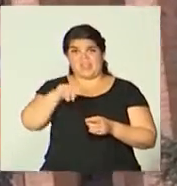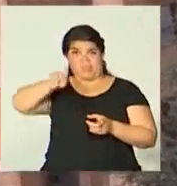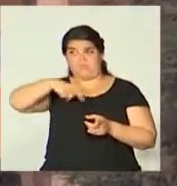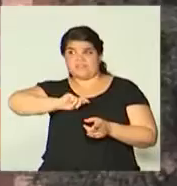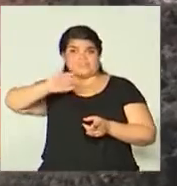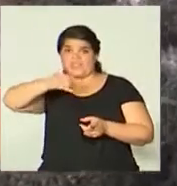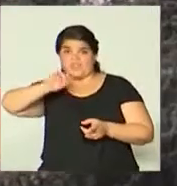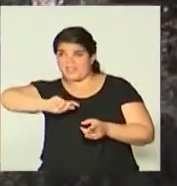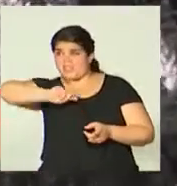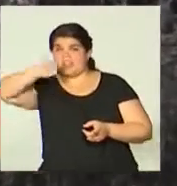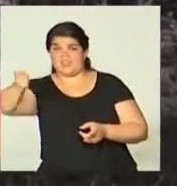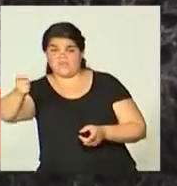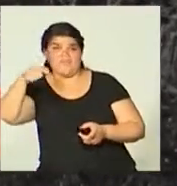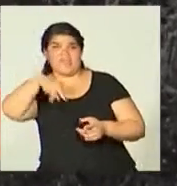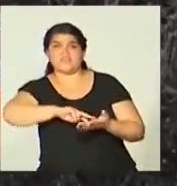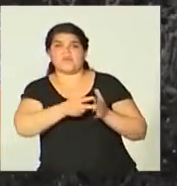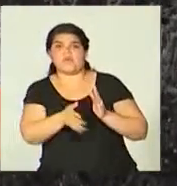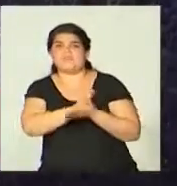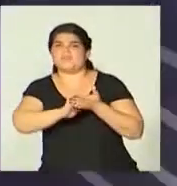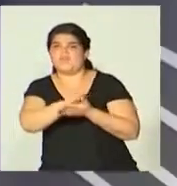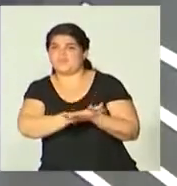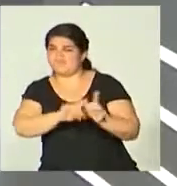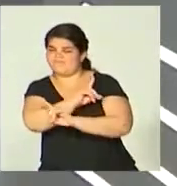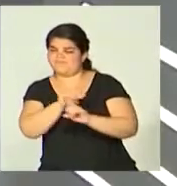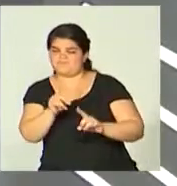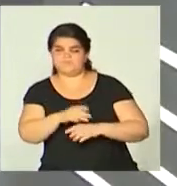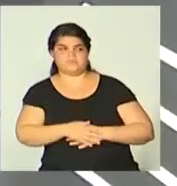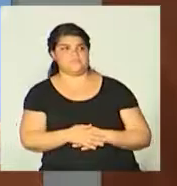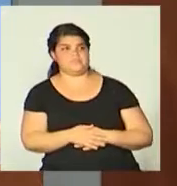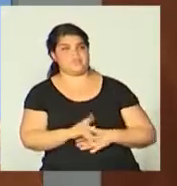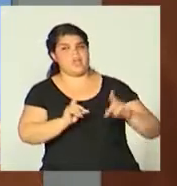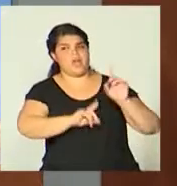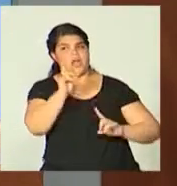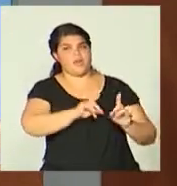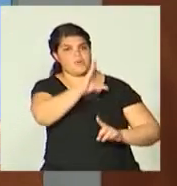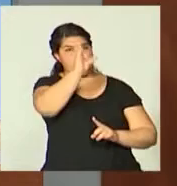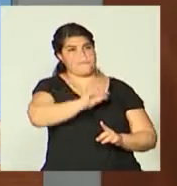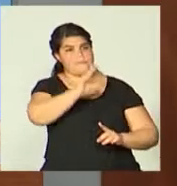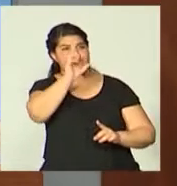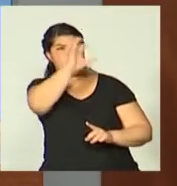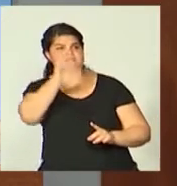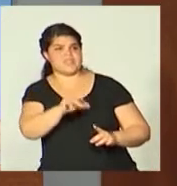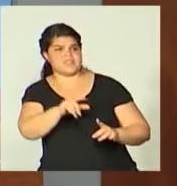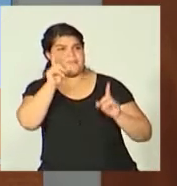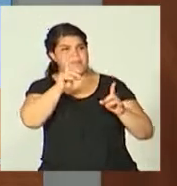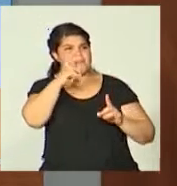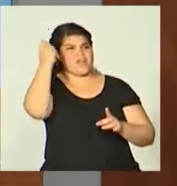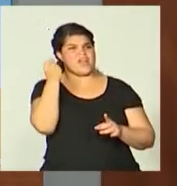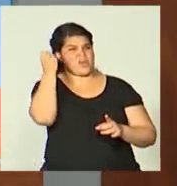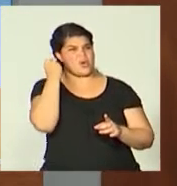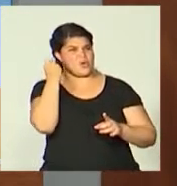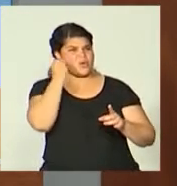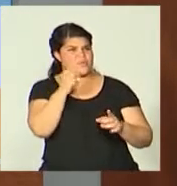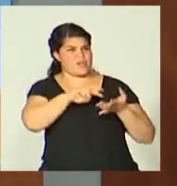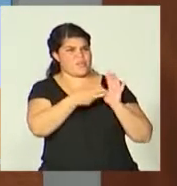para solucionar problemas. Claro. ¿Hay otras provincias argentinas que estén en una situación financiera tan complicada? A ver, era lo